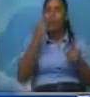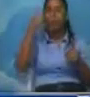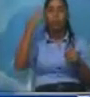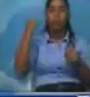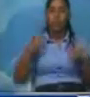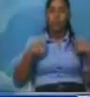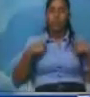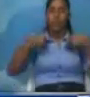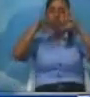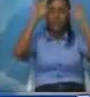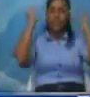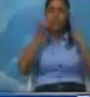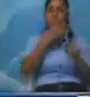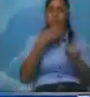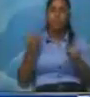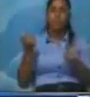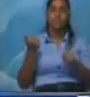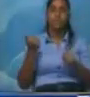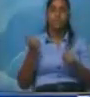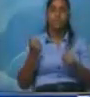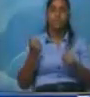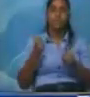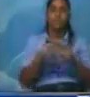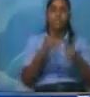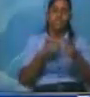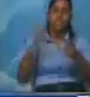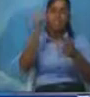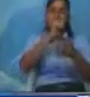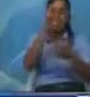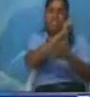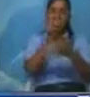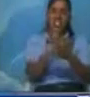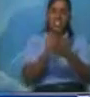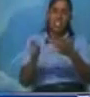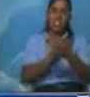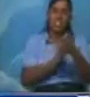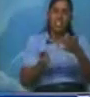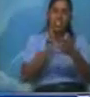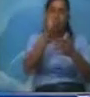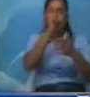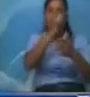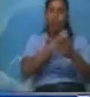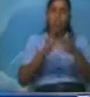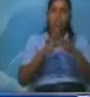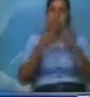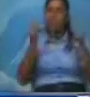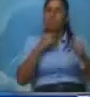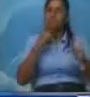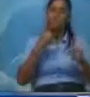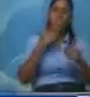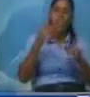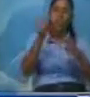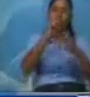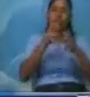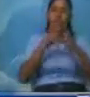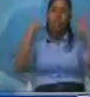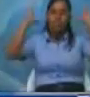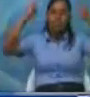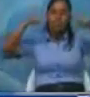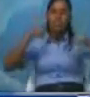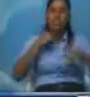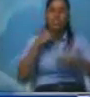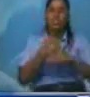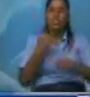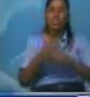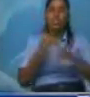para entender mejor y les les dibuja una cabeza de León bien grande así como la cabeza